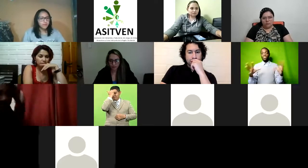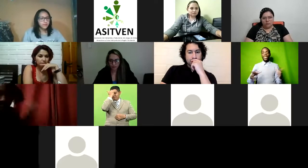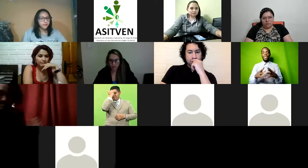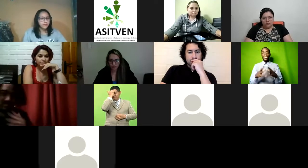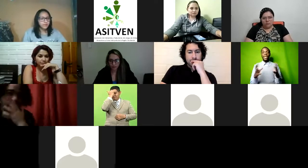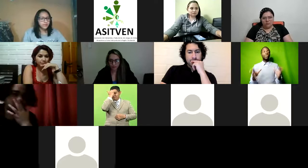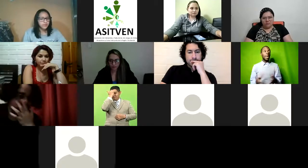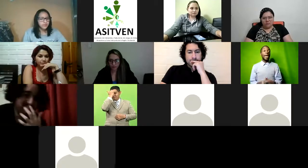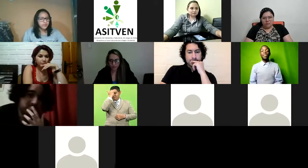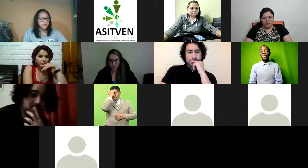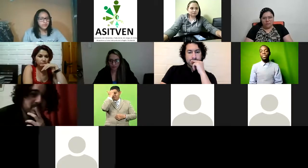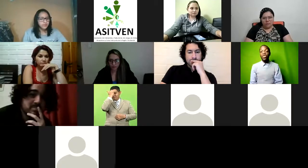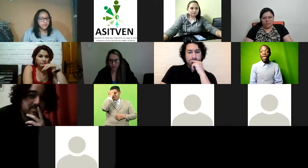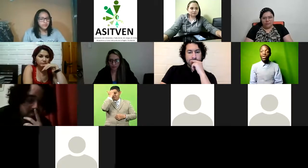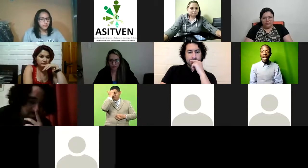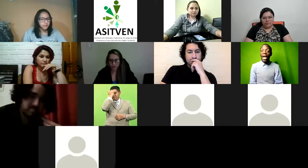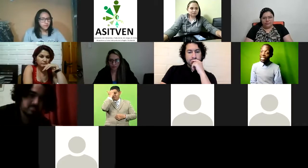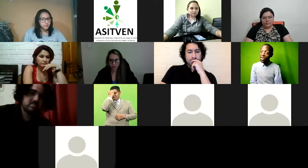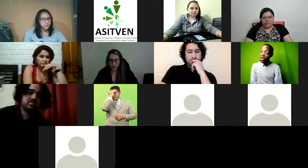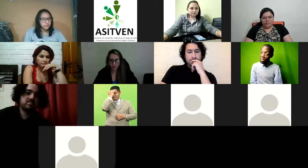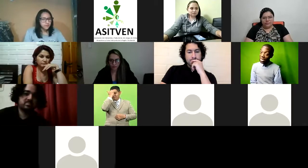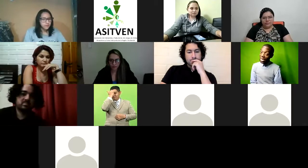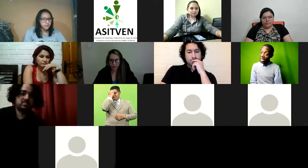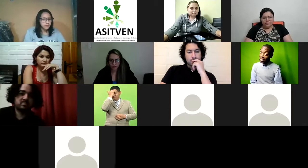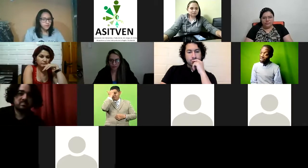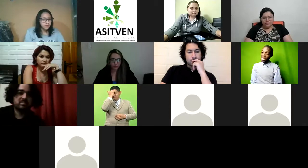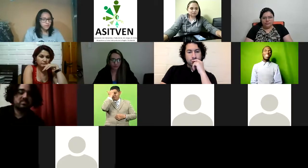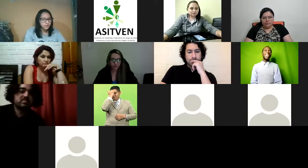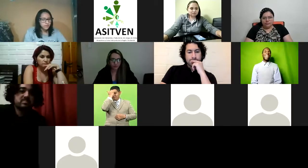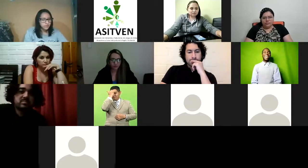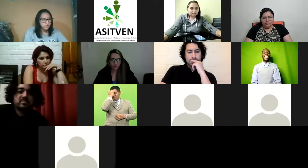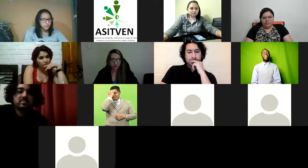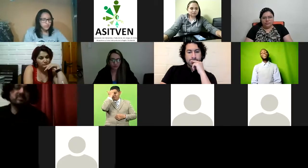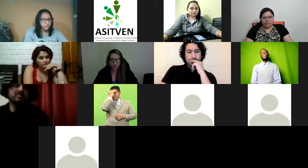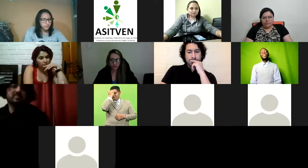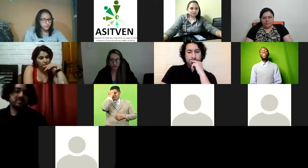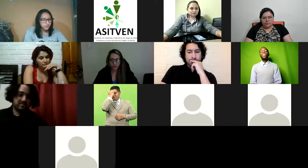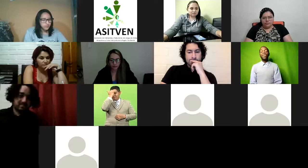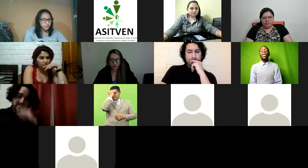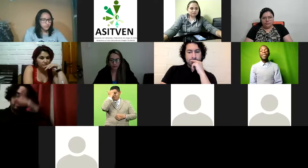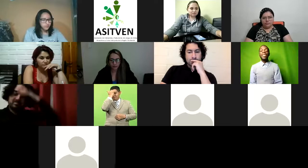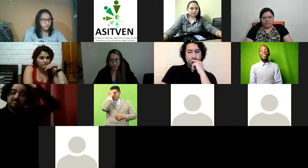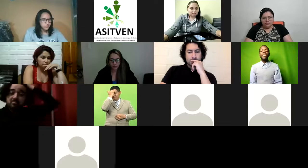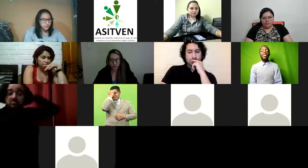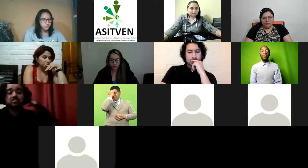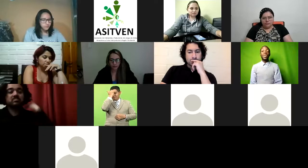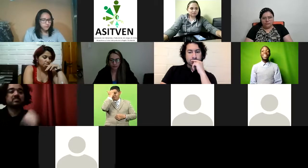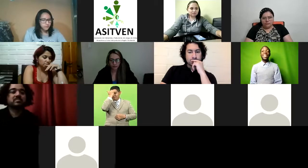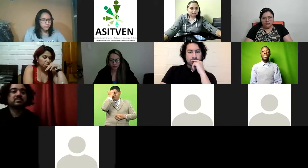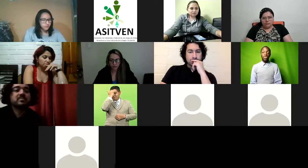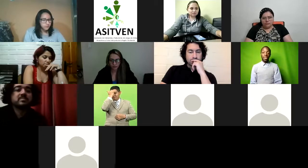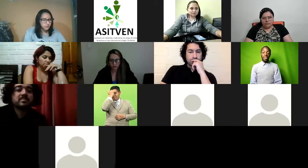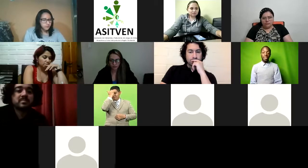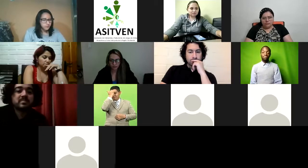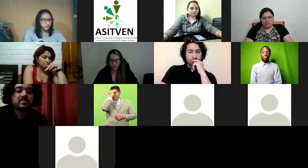todas deberían sumar, que siempre son las horas asincrónicas más que las sincrónicas, pero deberían sumar unas